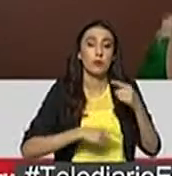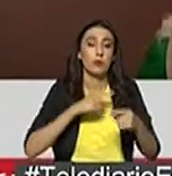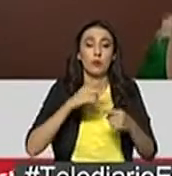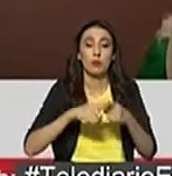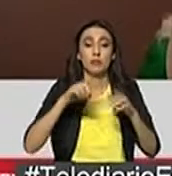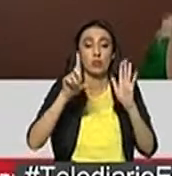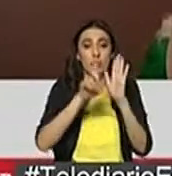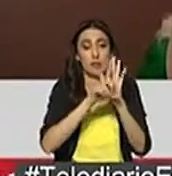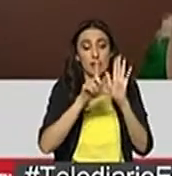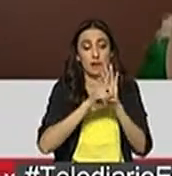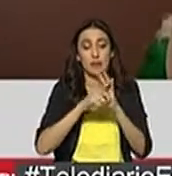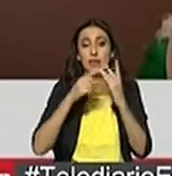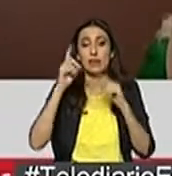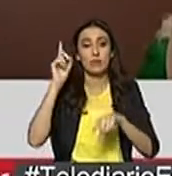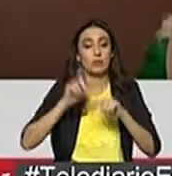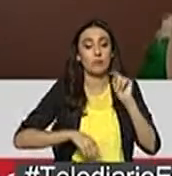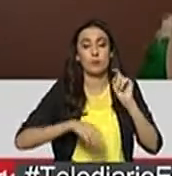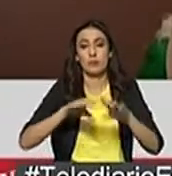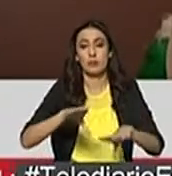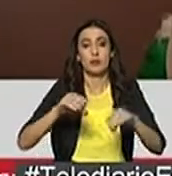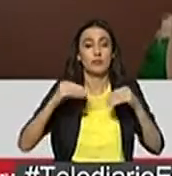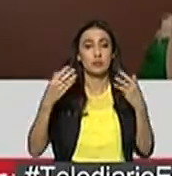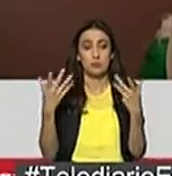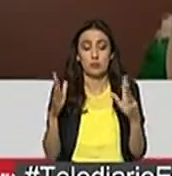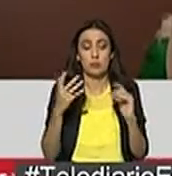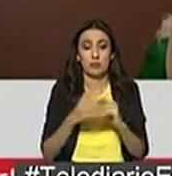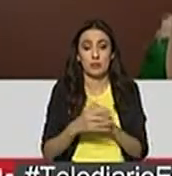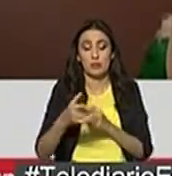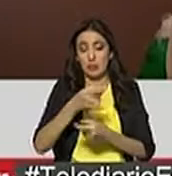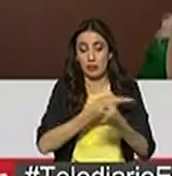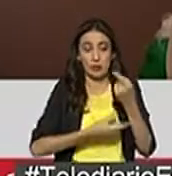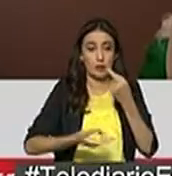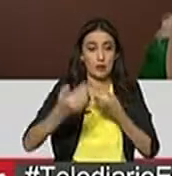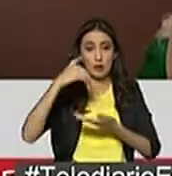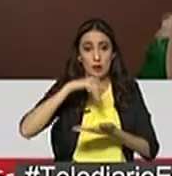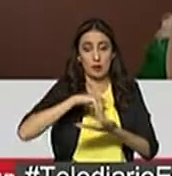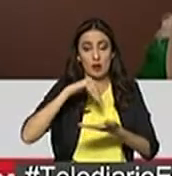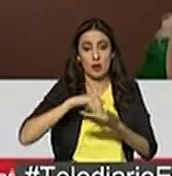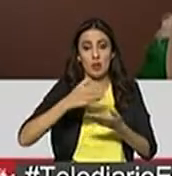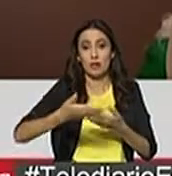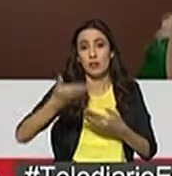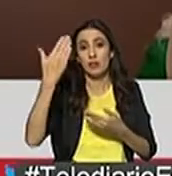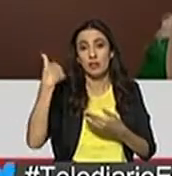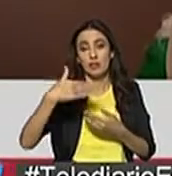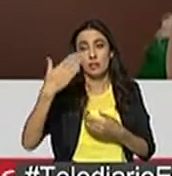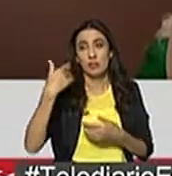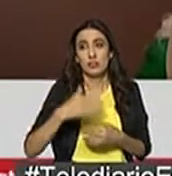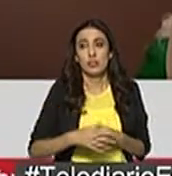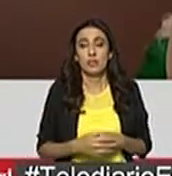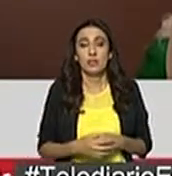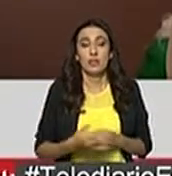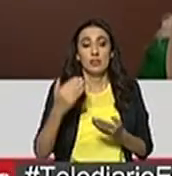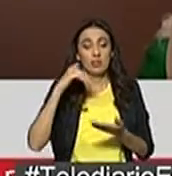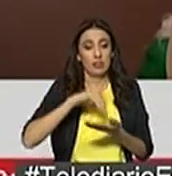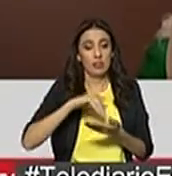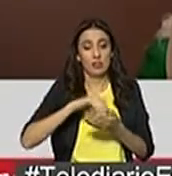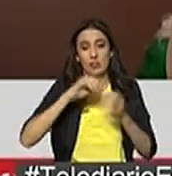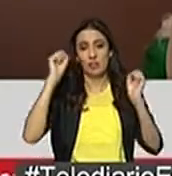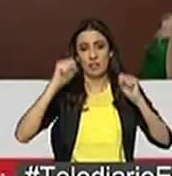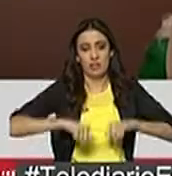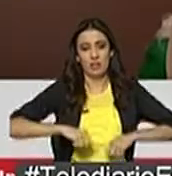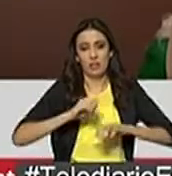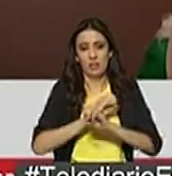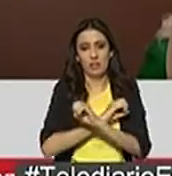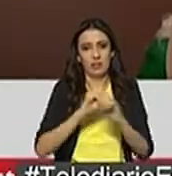ley, lo que nos hacen es que regresemos otra vez a lo que estábamos antes, sin la posibilidad de